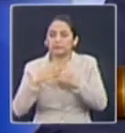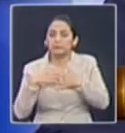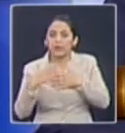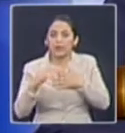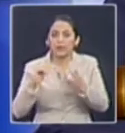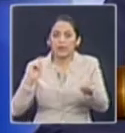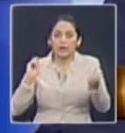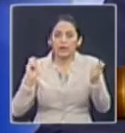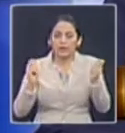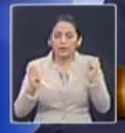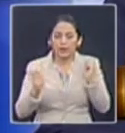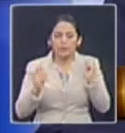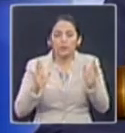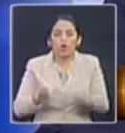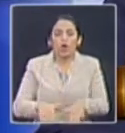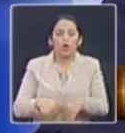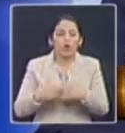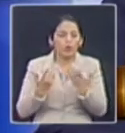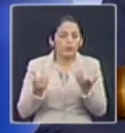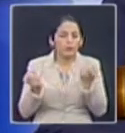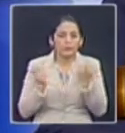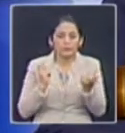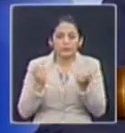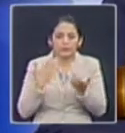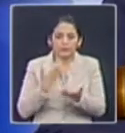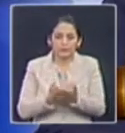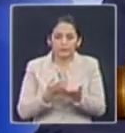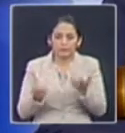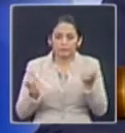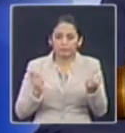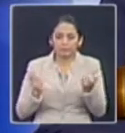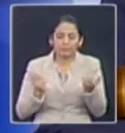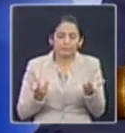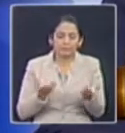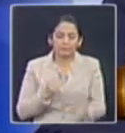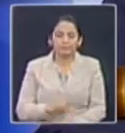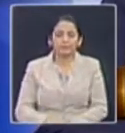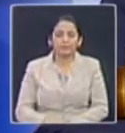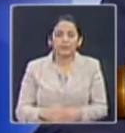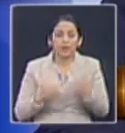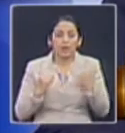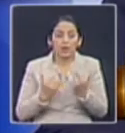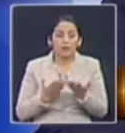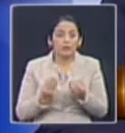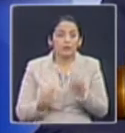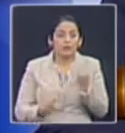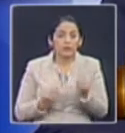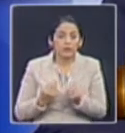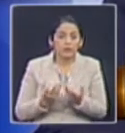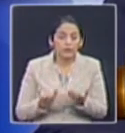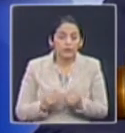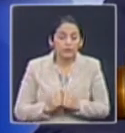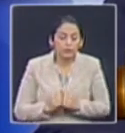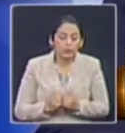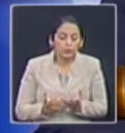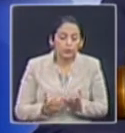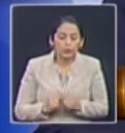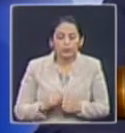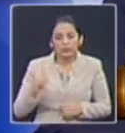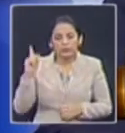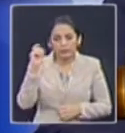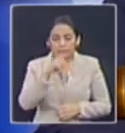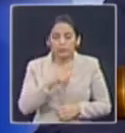político al manejo económico del país, lo cual es lamentable porque obviamente pues esto nos va a generar que va a tardarse